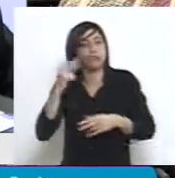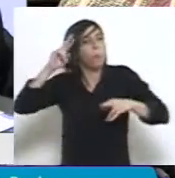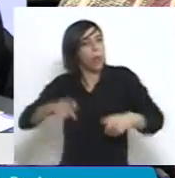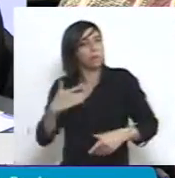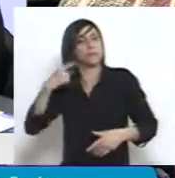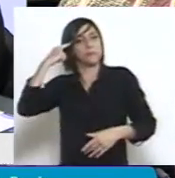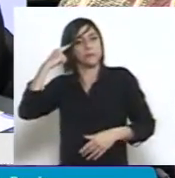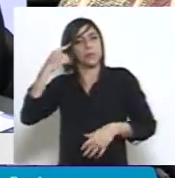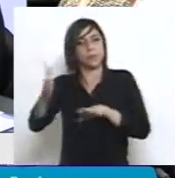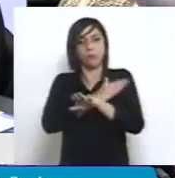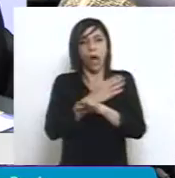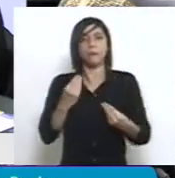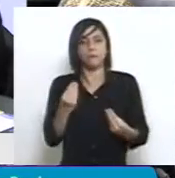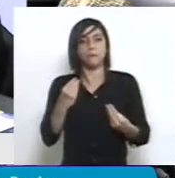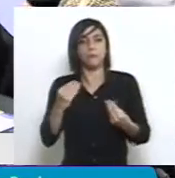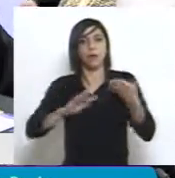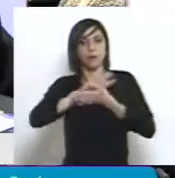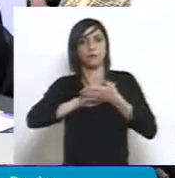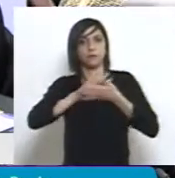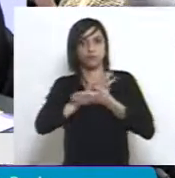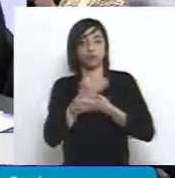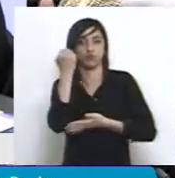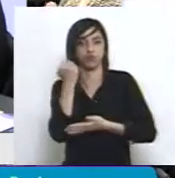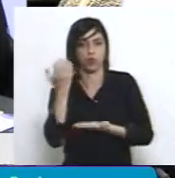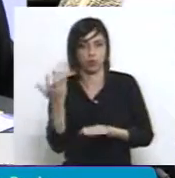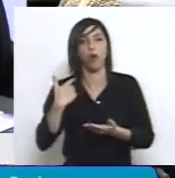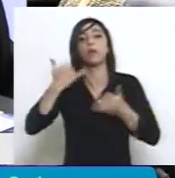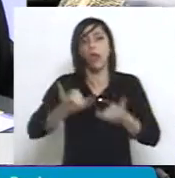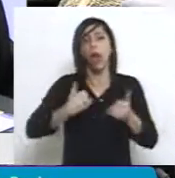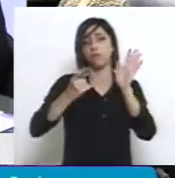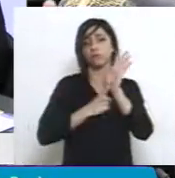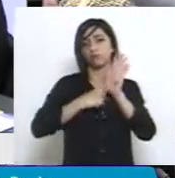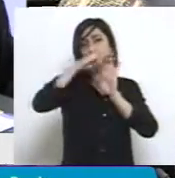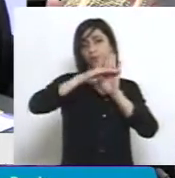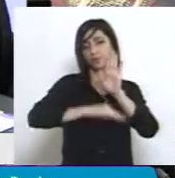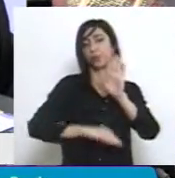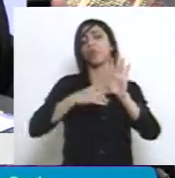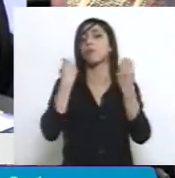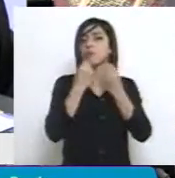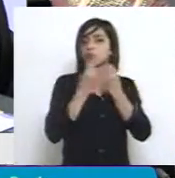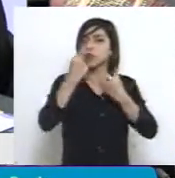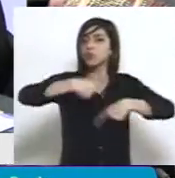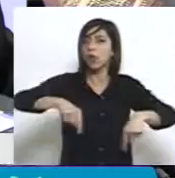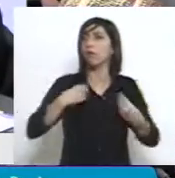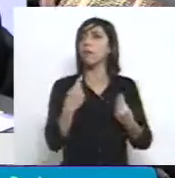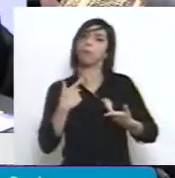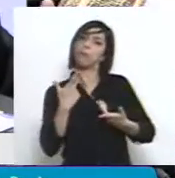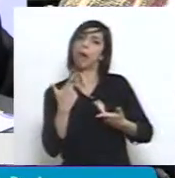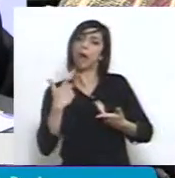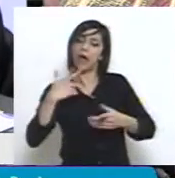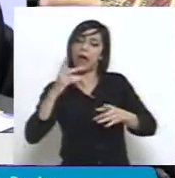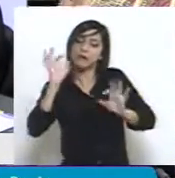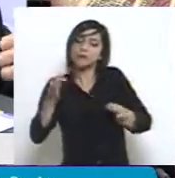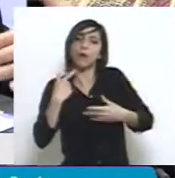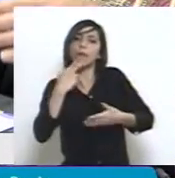son parte de un conjunto de normas que han permitido establecer previsibilidad fiscal en la